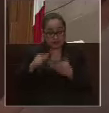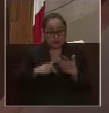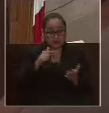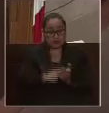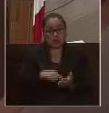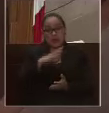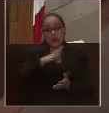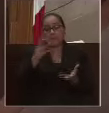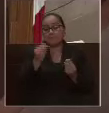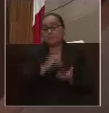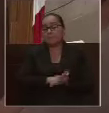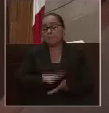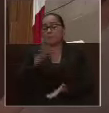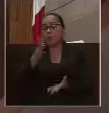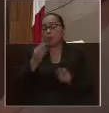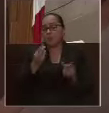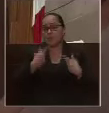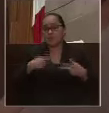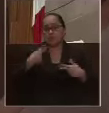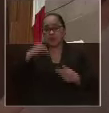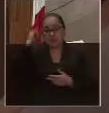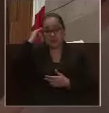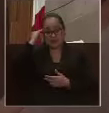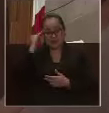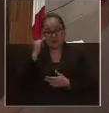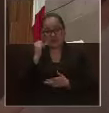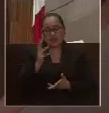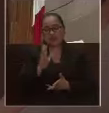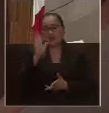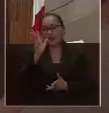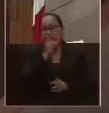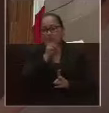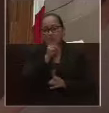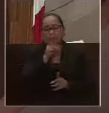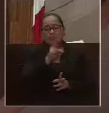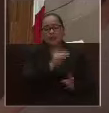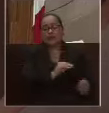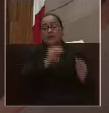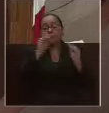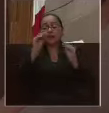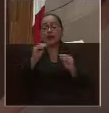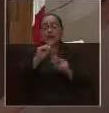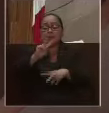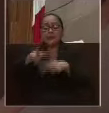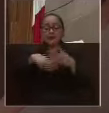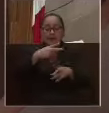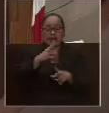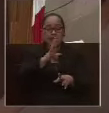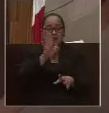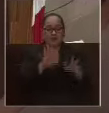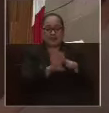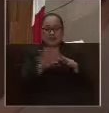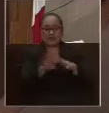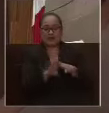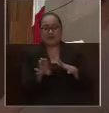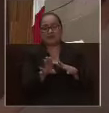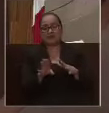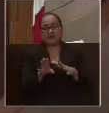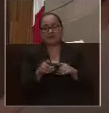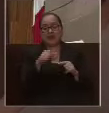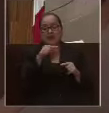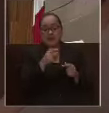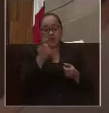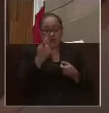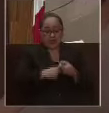población indígena flotante, vamos a decir así, migrante, que acude y que está justamente